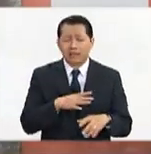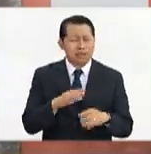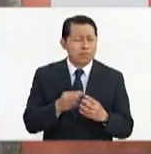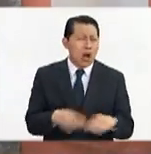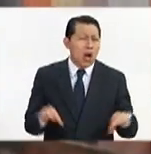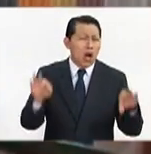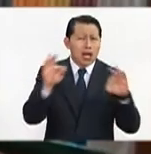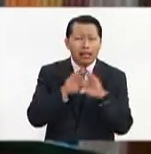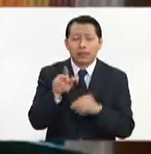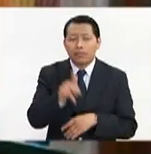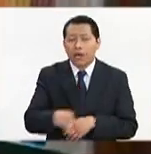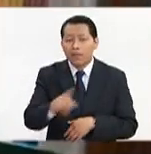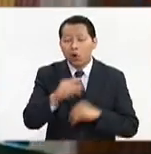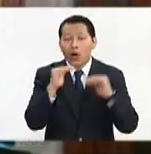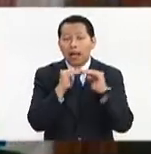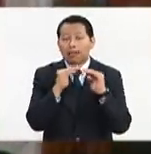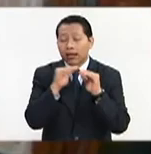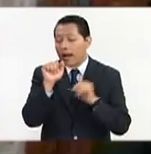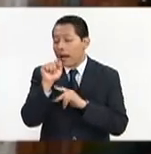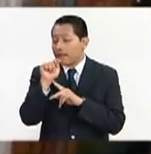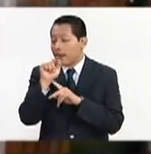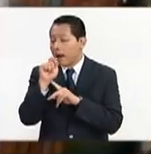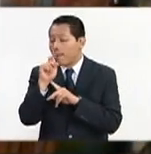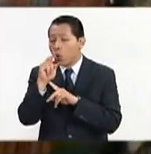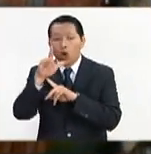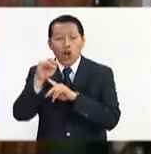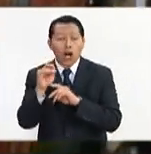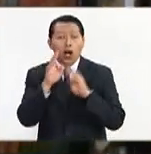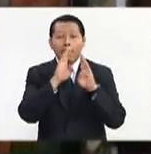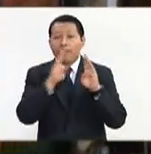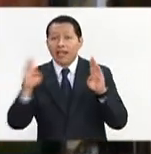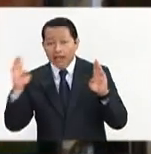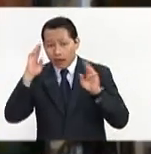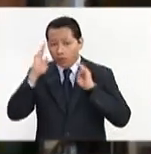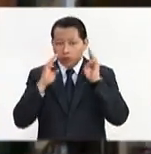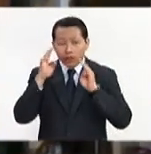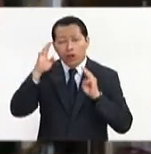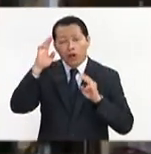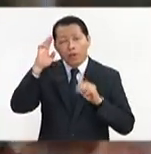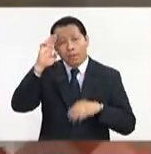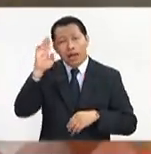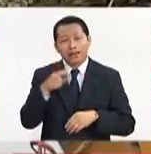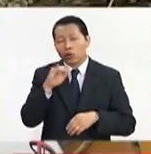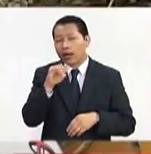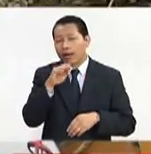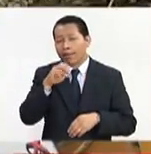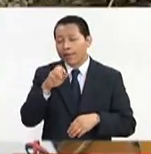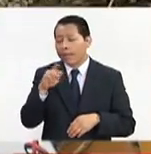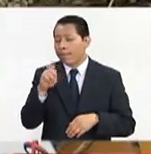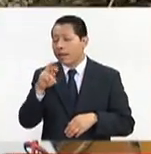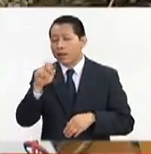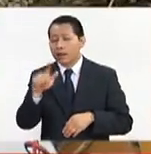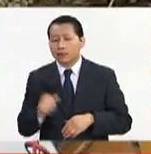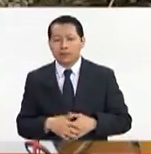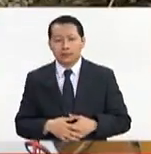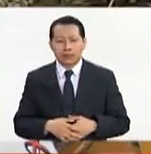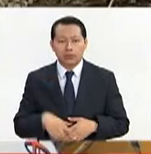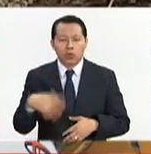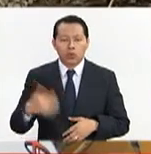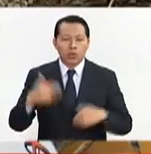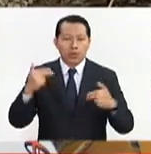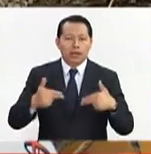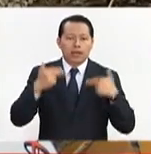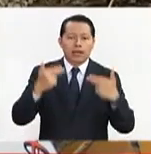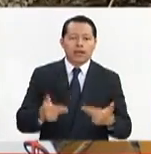del pueblo, la Casa Atlapulco, la biblioteca museo del maestro Jaime Pérez. Esta es casa de herencia. Vi que